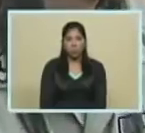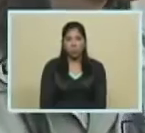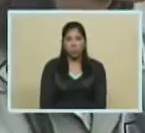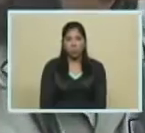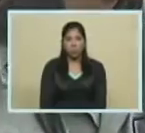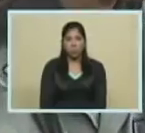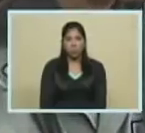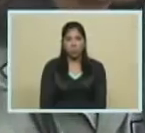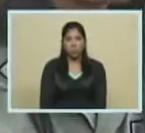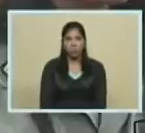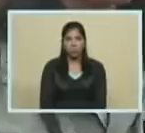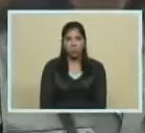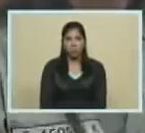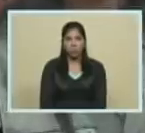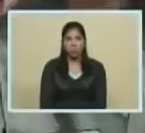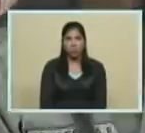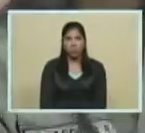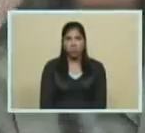En definitiva,